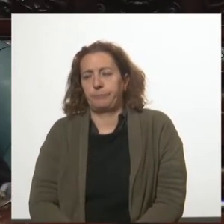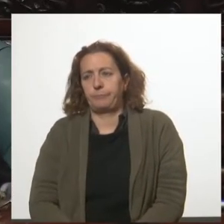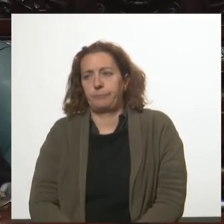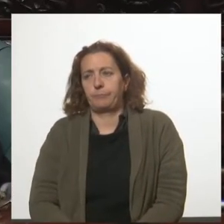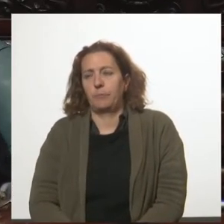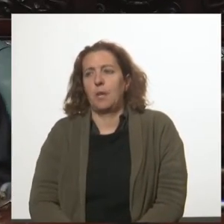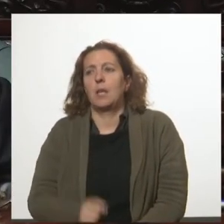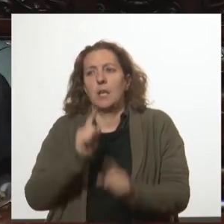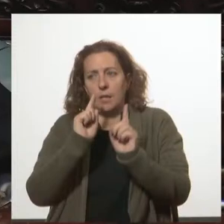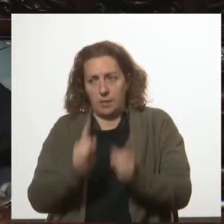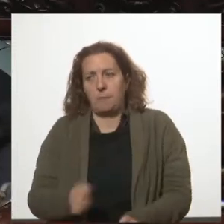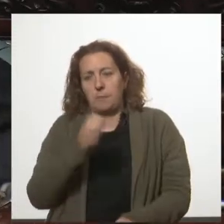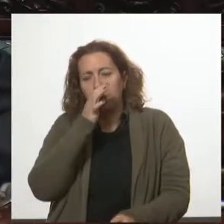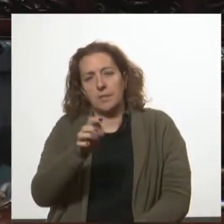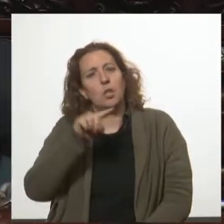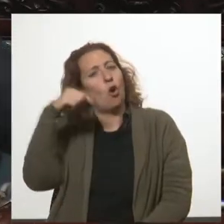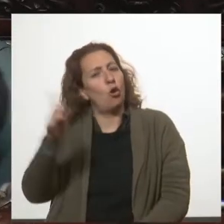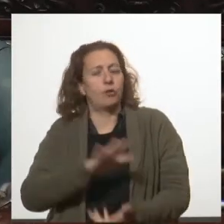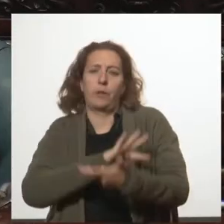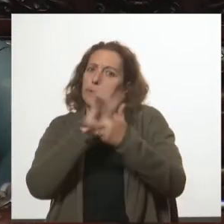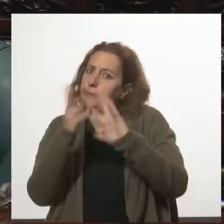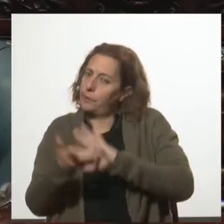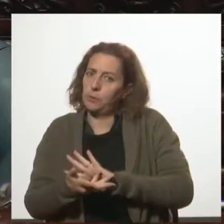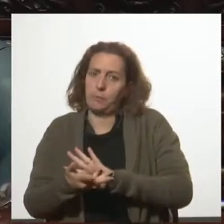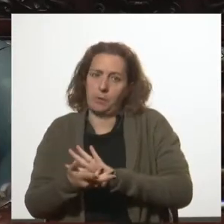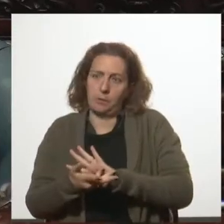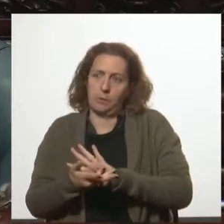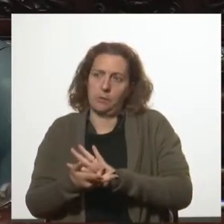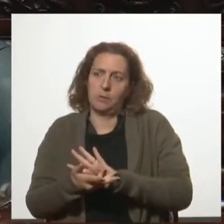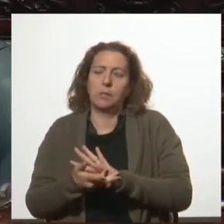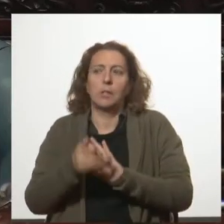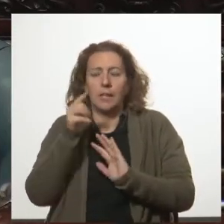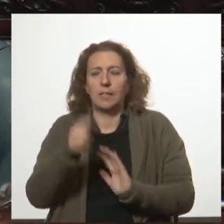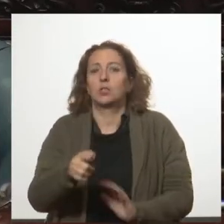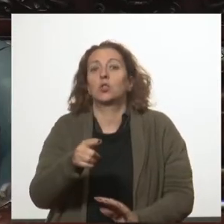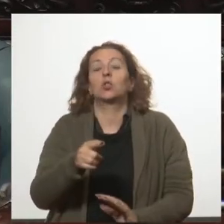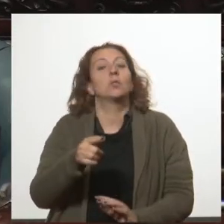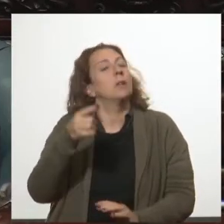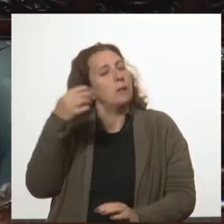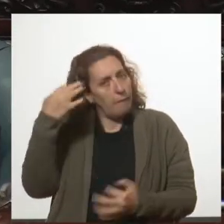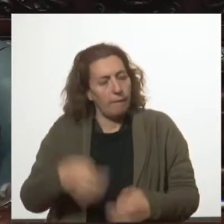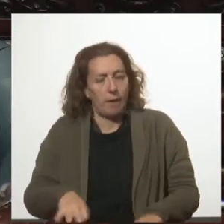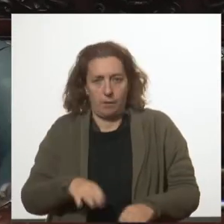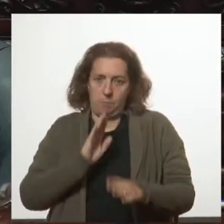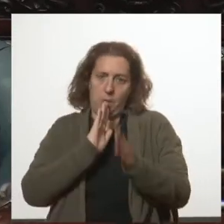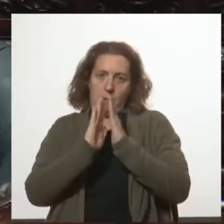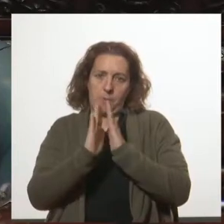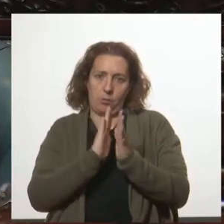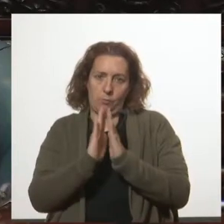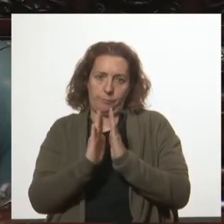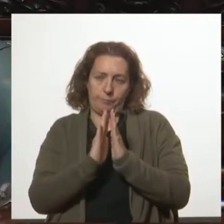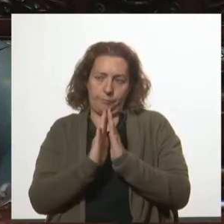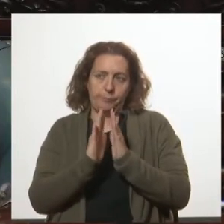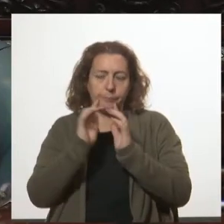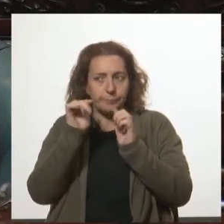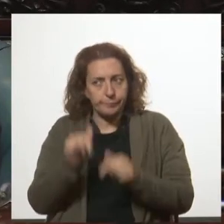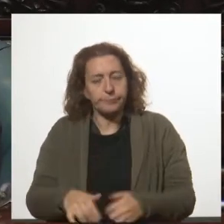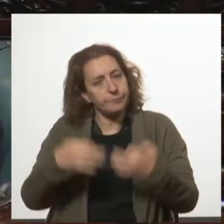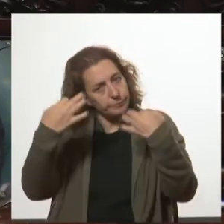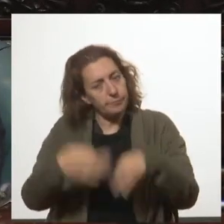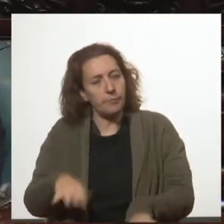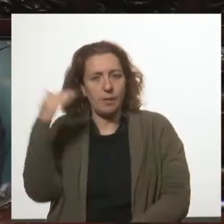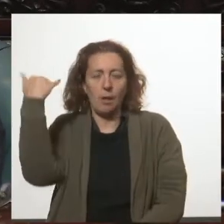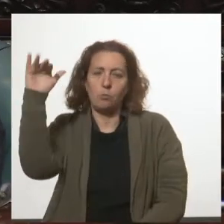dar también otra versión de los hechos eso se merecía el parlamento eso se merecía a las autoridades de nuestro